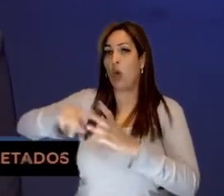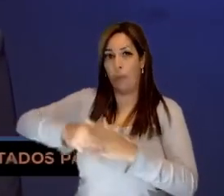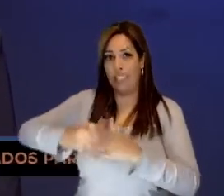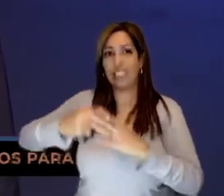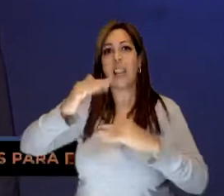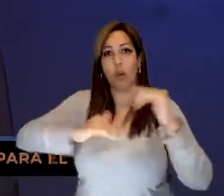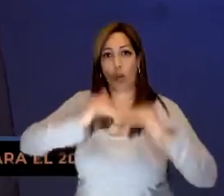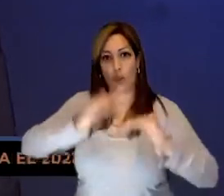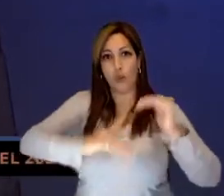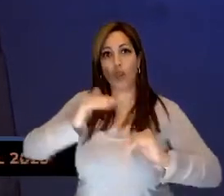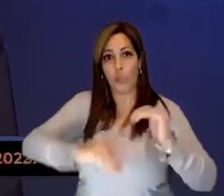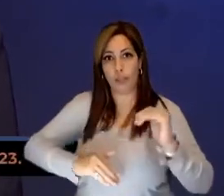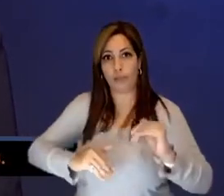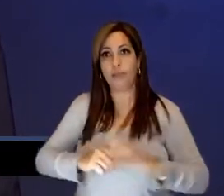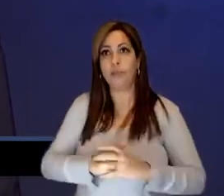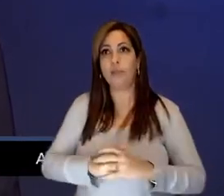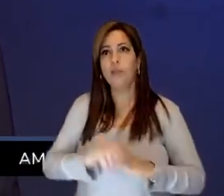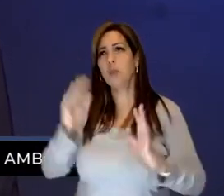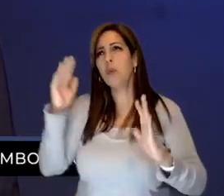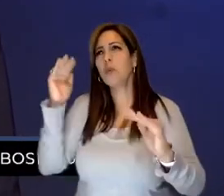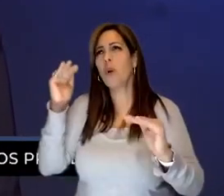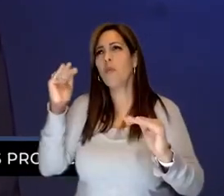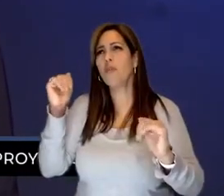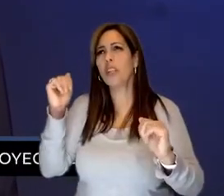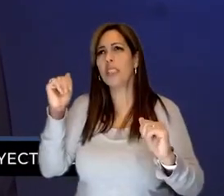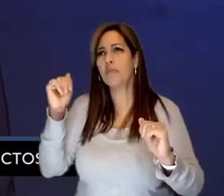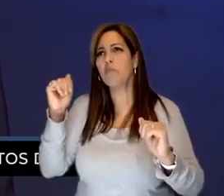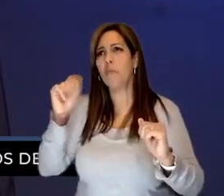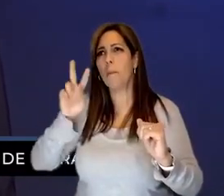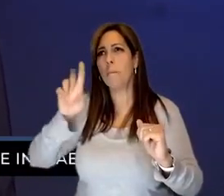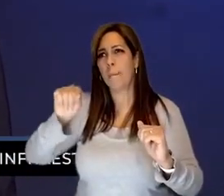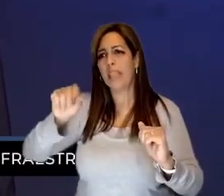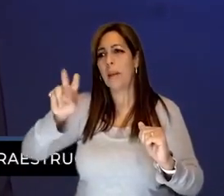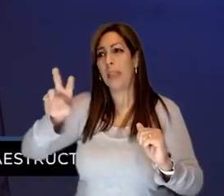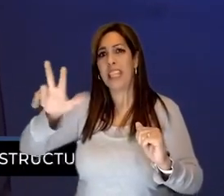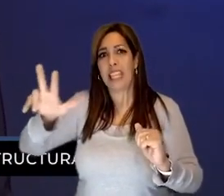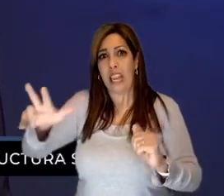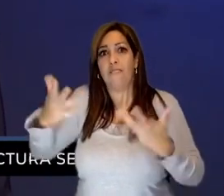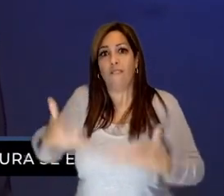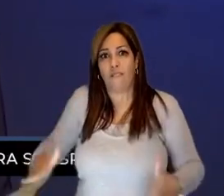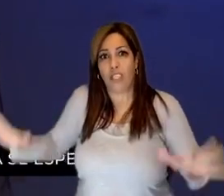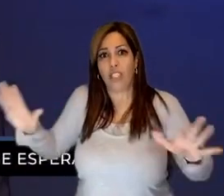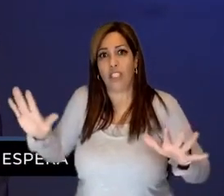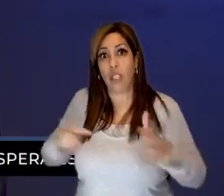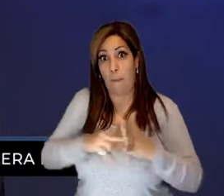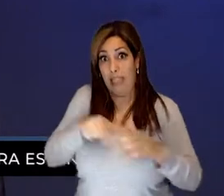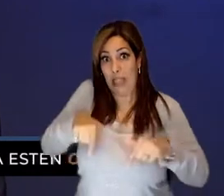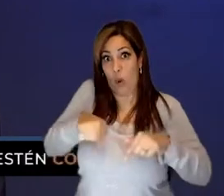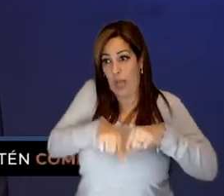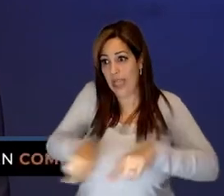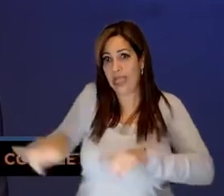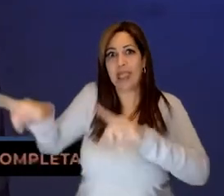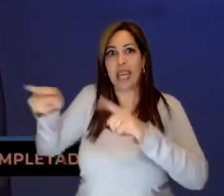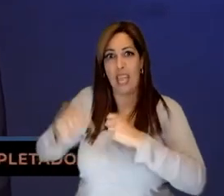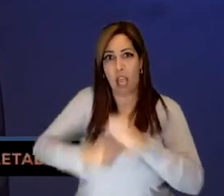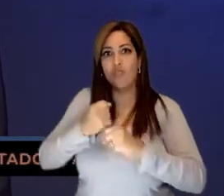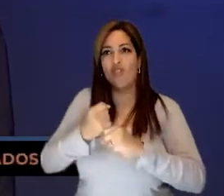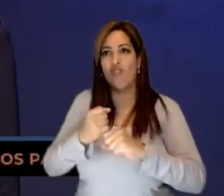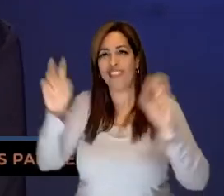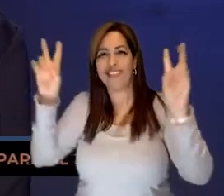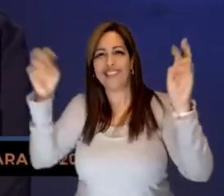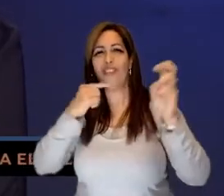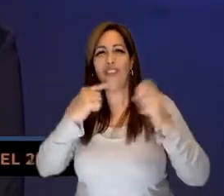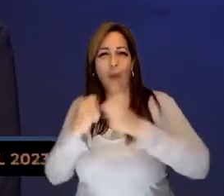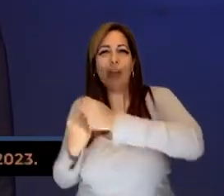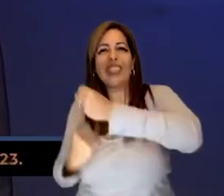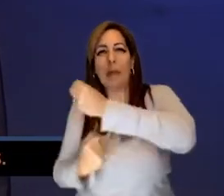estas construcciones de infraestructura y esperamos tenerlas completadas para el 2023. O sea que ya durante este año, por lo menos la